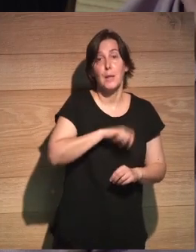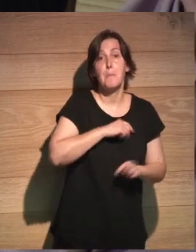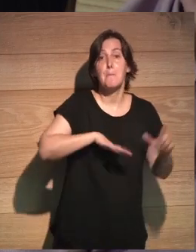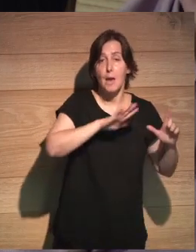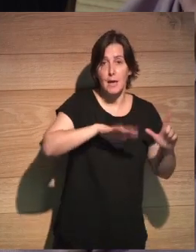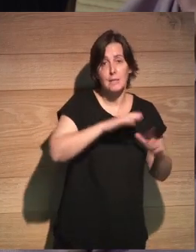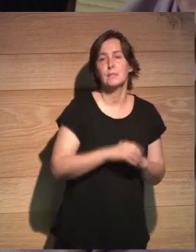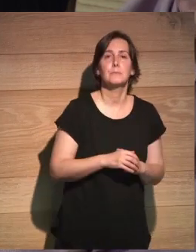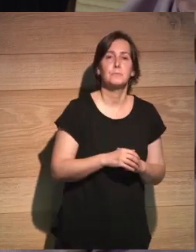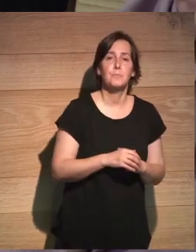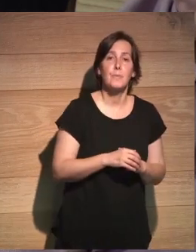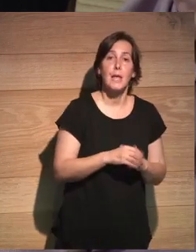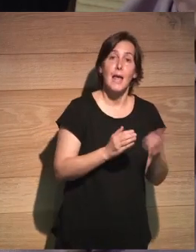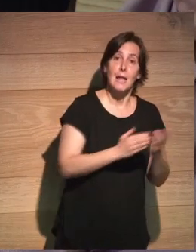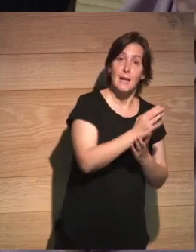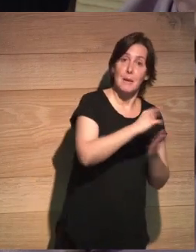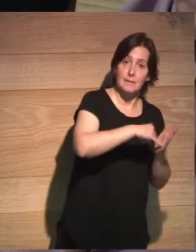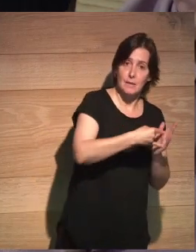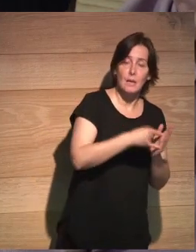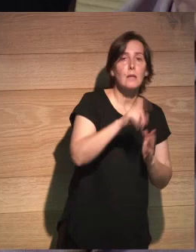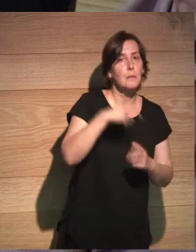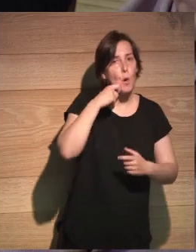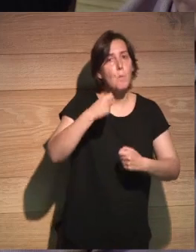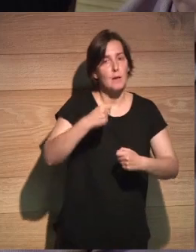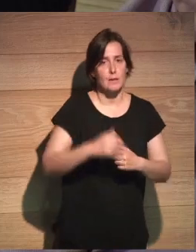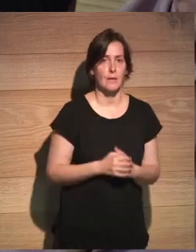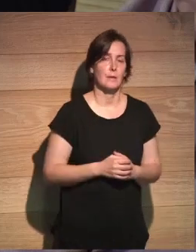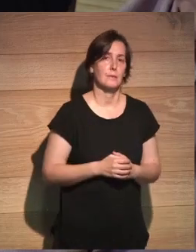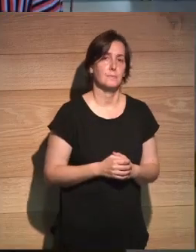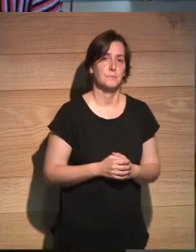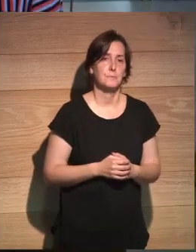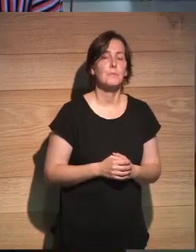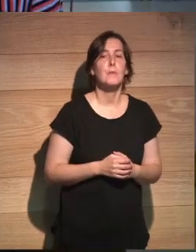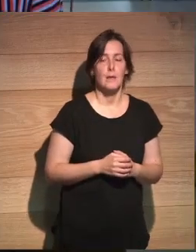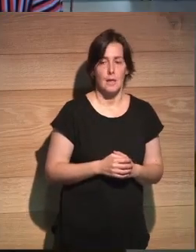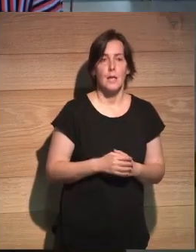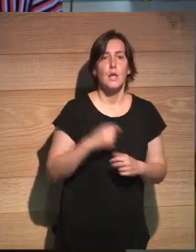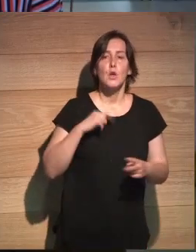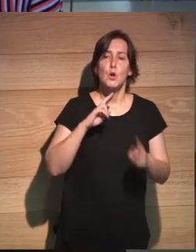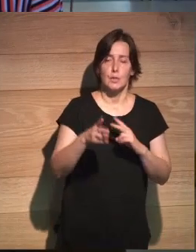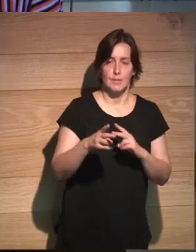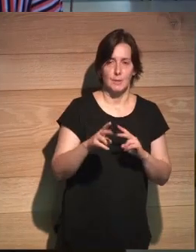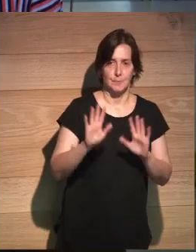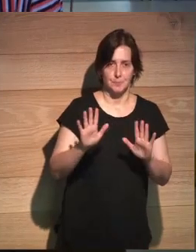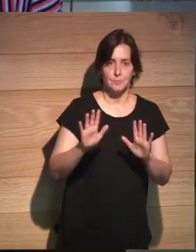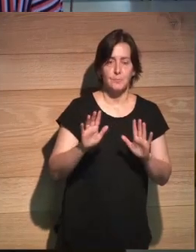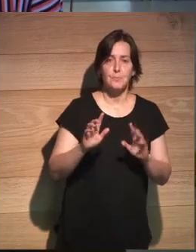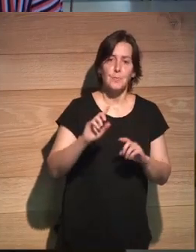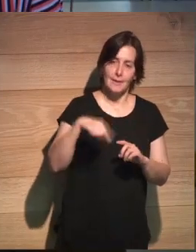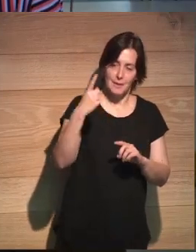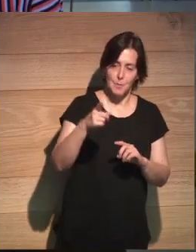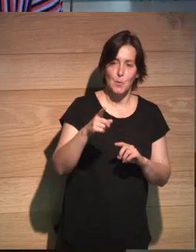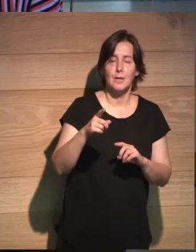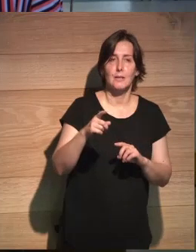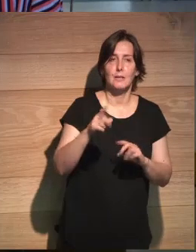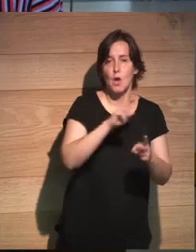en ramas no solo técnicas, sino también en humanidades. Por la parte que me toca, un segundito y luego contestáis si quieres,